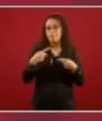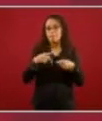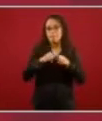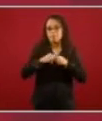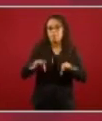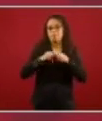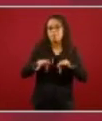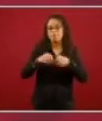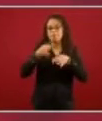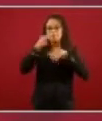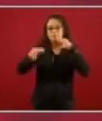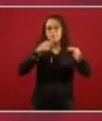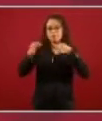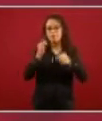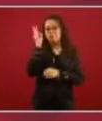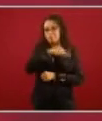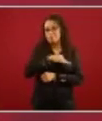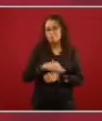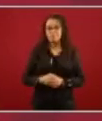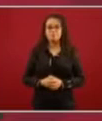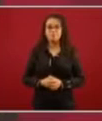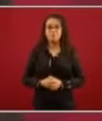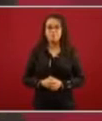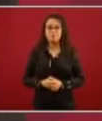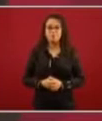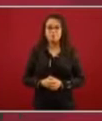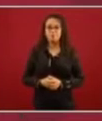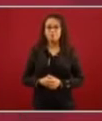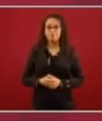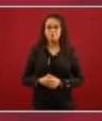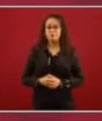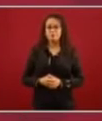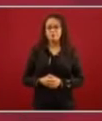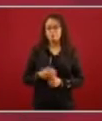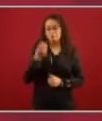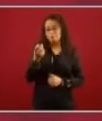esas noticias falsas. Yo les diría que hasta ayuda, porque